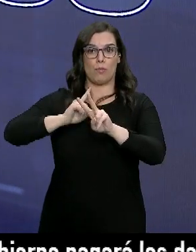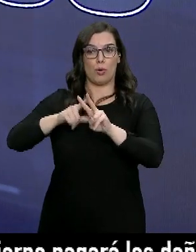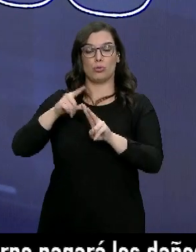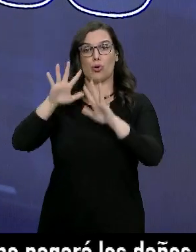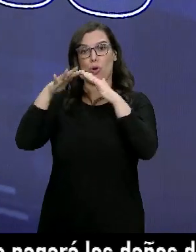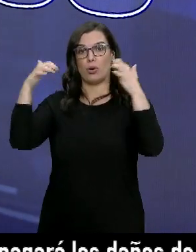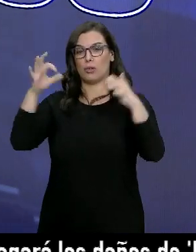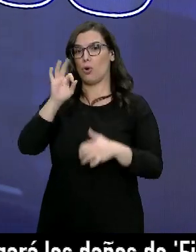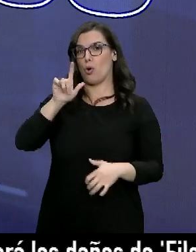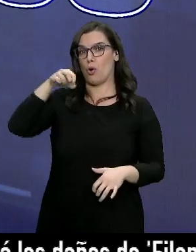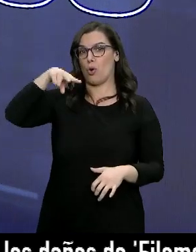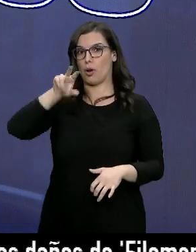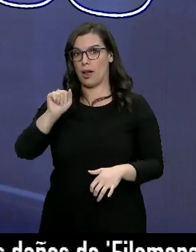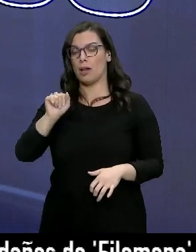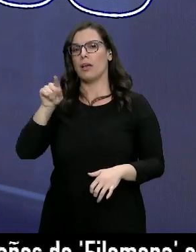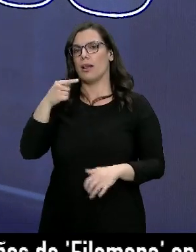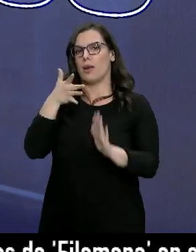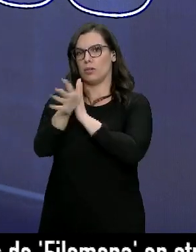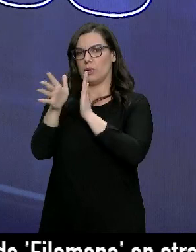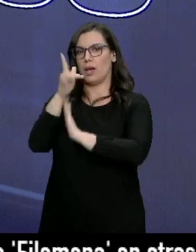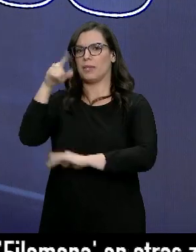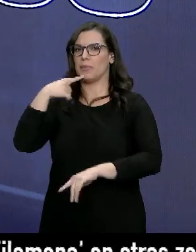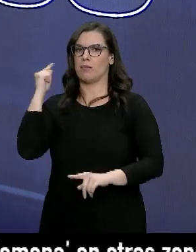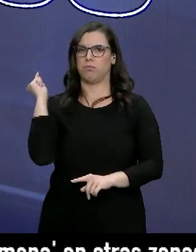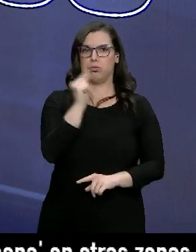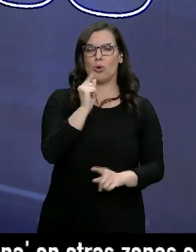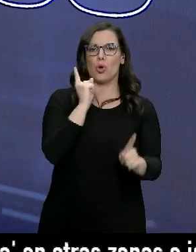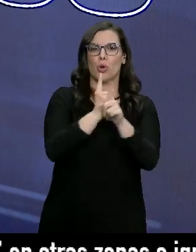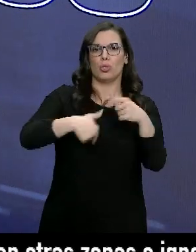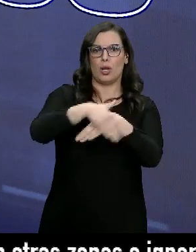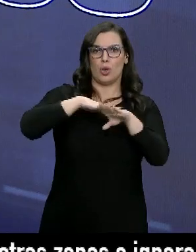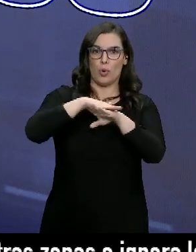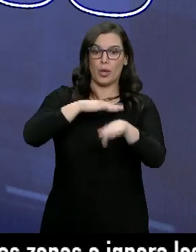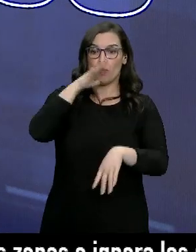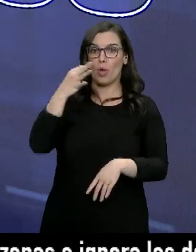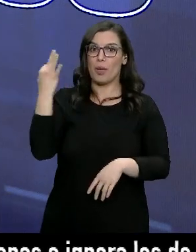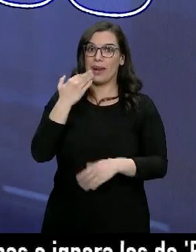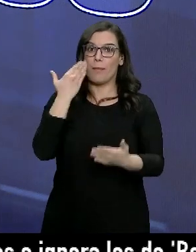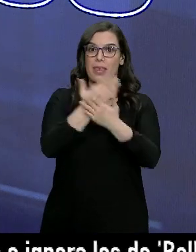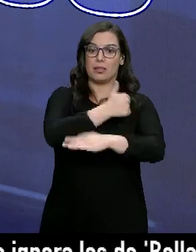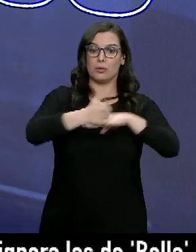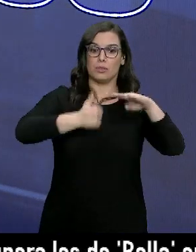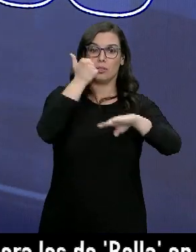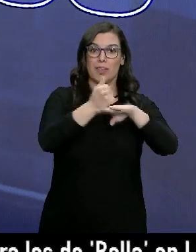Olona cargaba también contra el Gobierno por no haber pedido al Supremo la supresión inmediata de esa